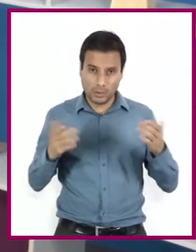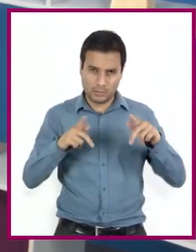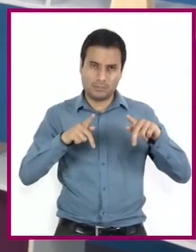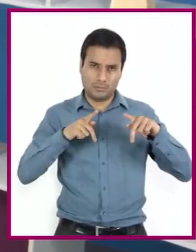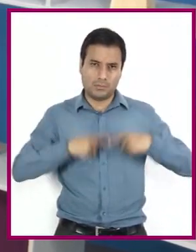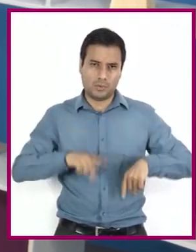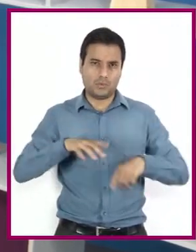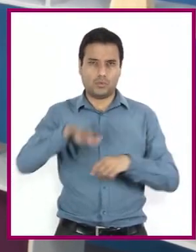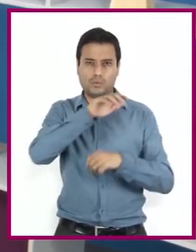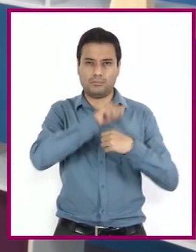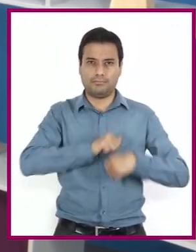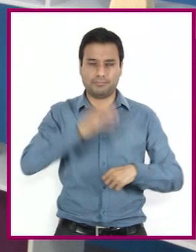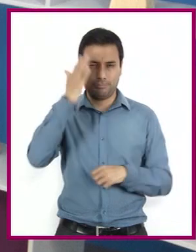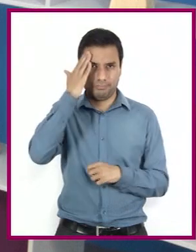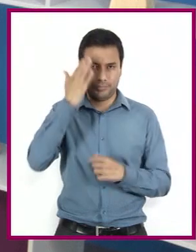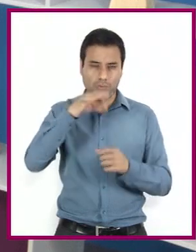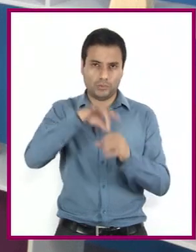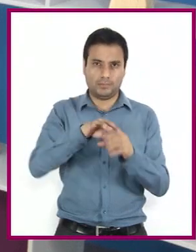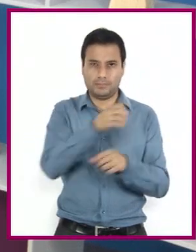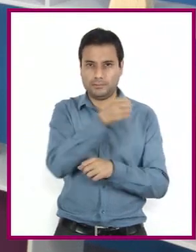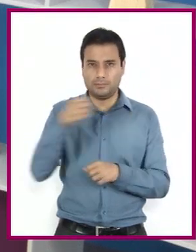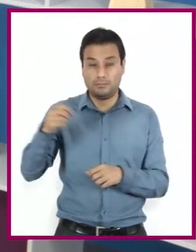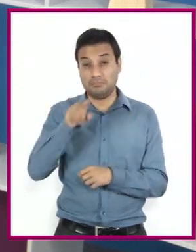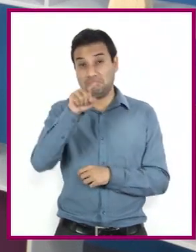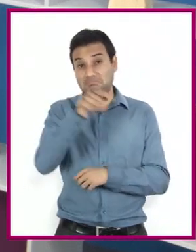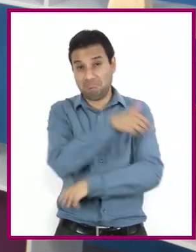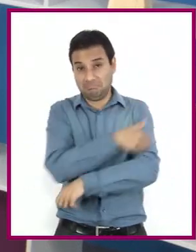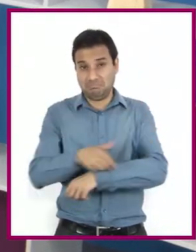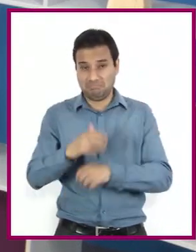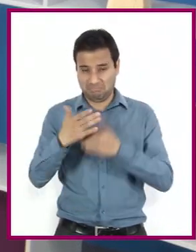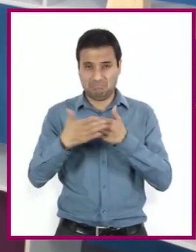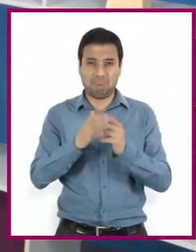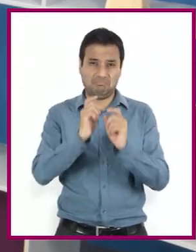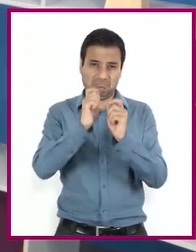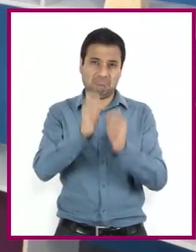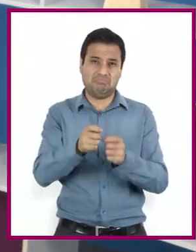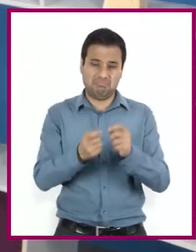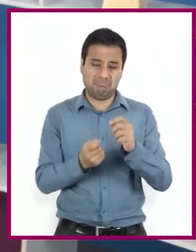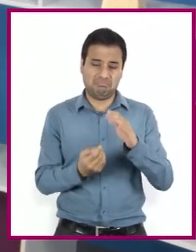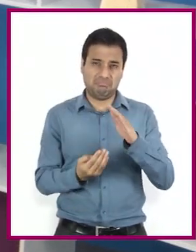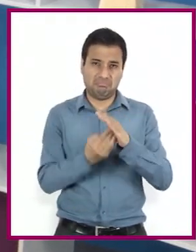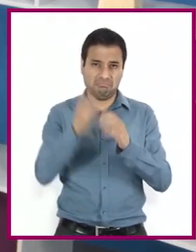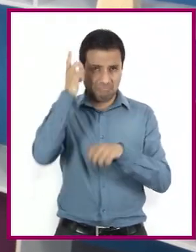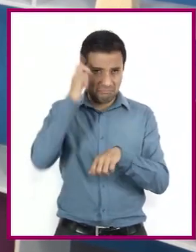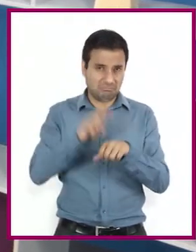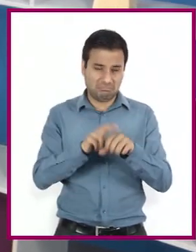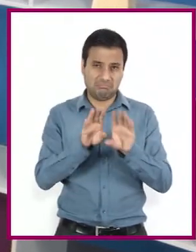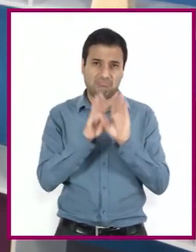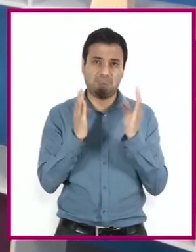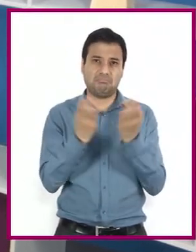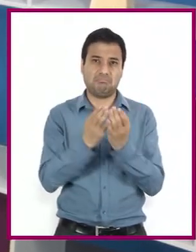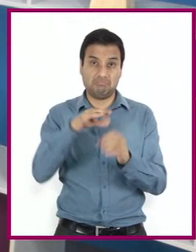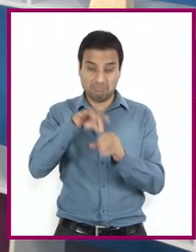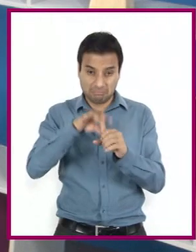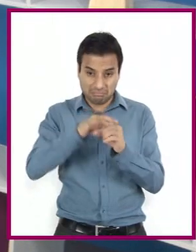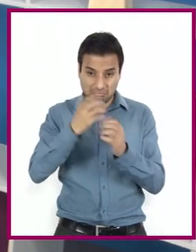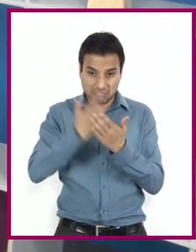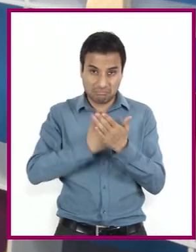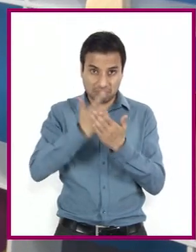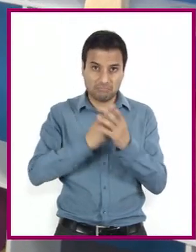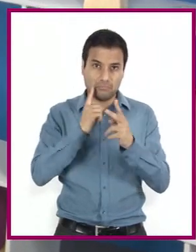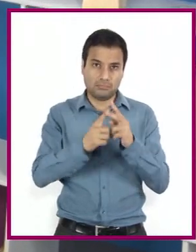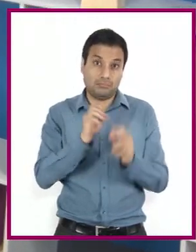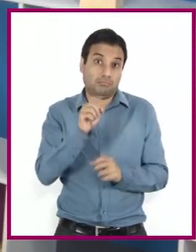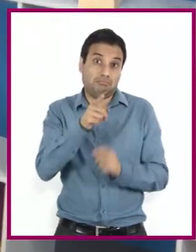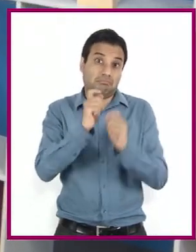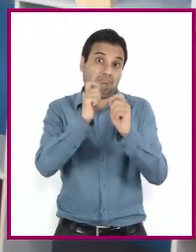elecciones. Por ejemplo, alguno de sus familiares podría ser funcionario de casilla y contar los votos. Incluso